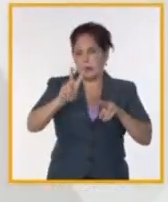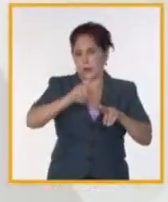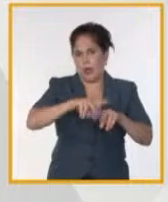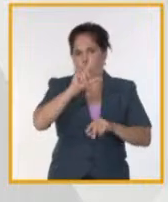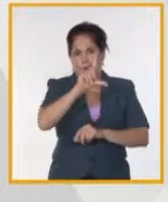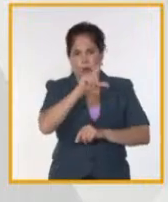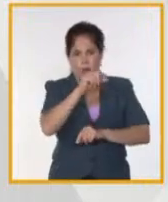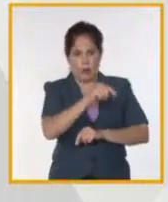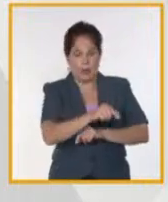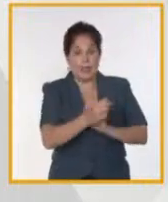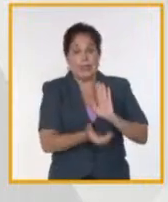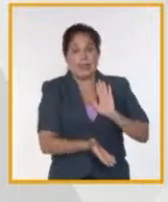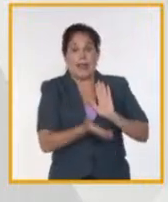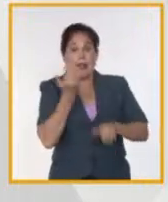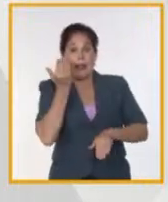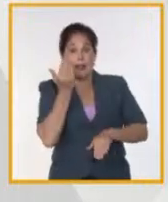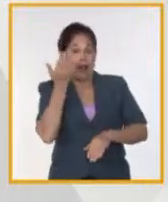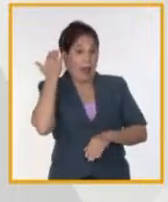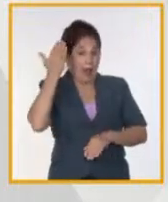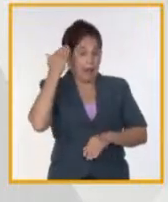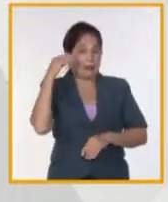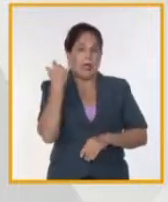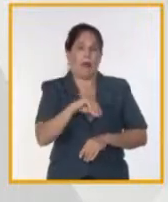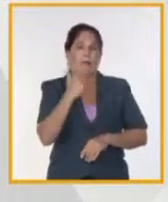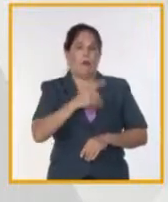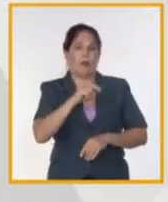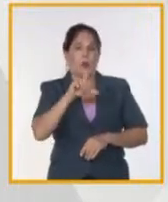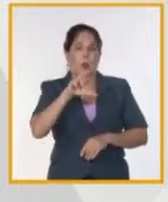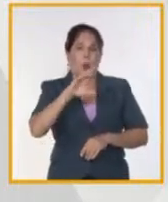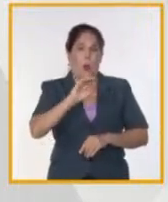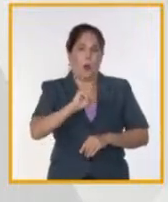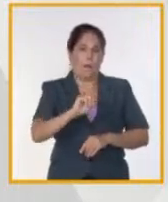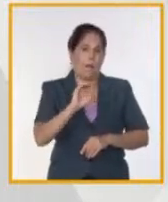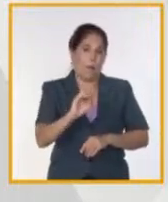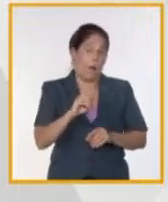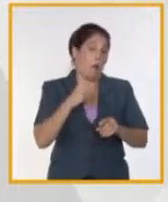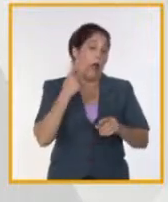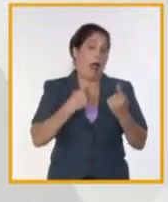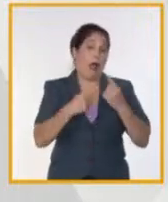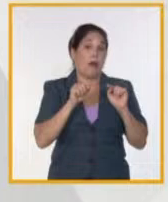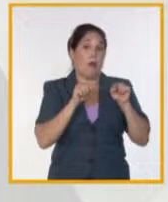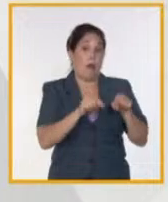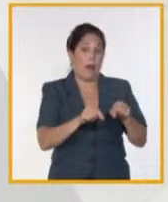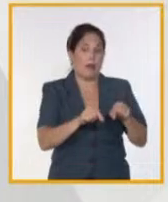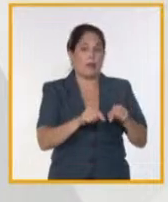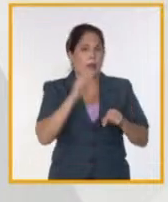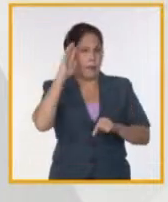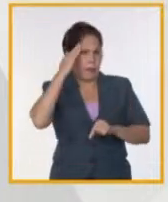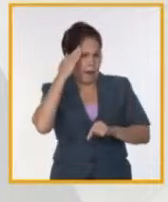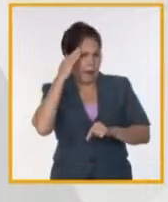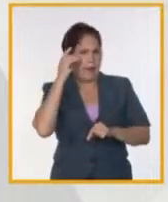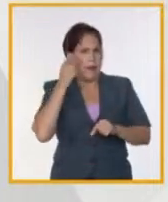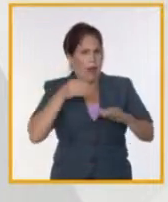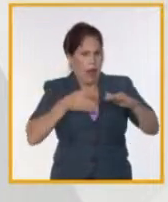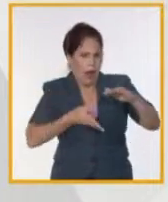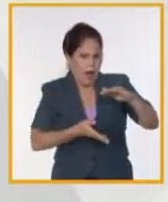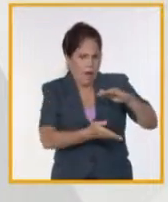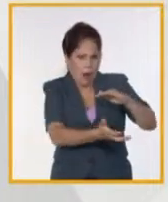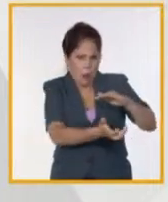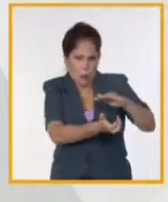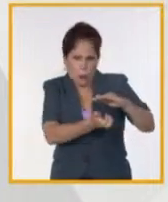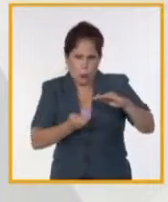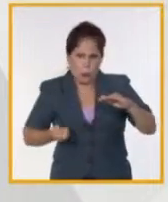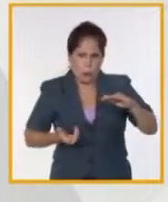y rescatar la explotación de cromo de algunos yacimientos y canteras, así como minas subterráneas, que